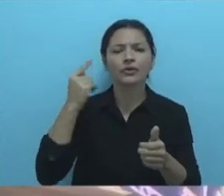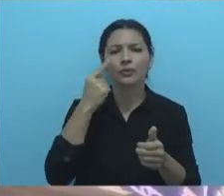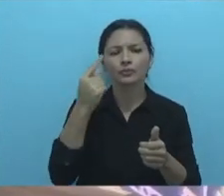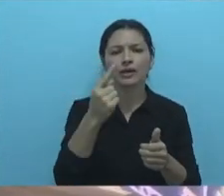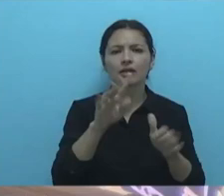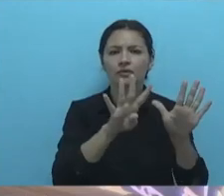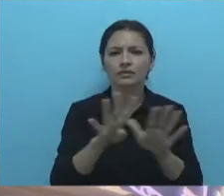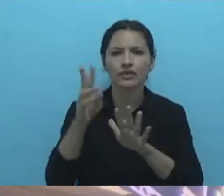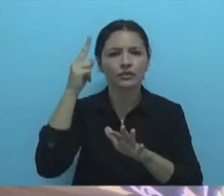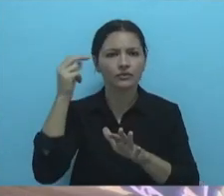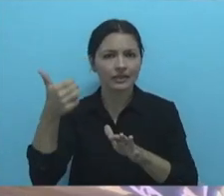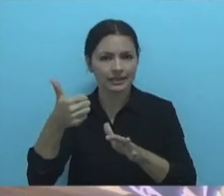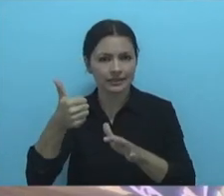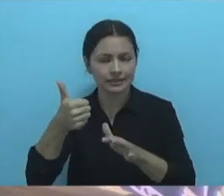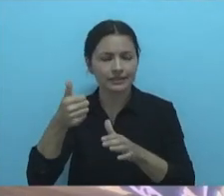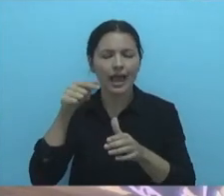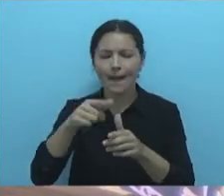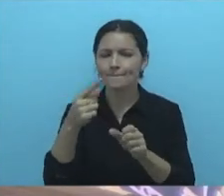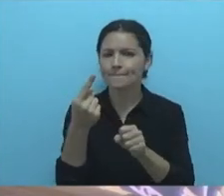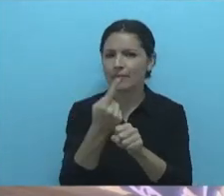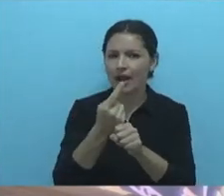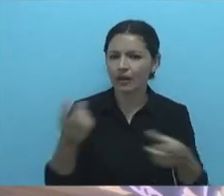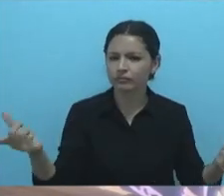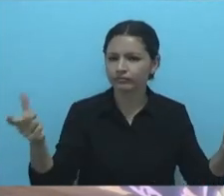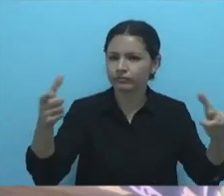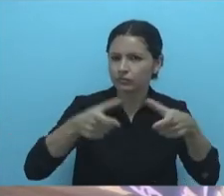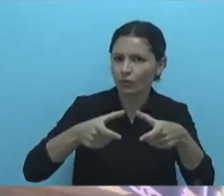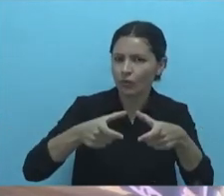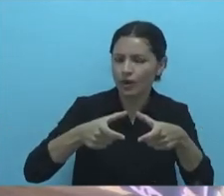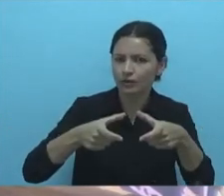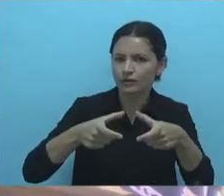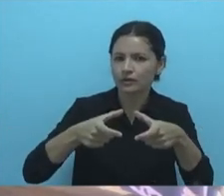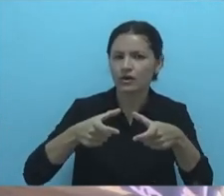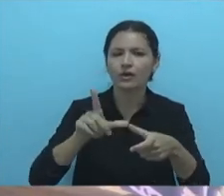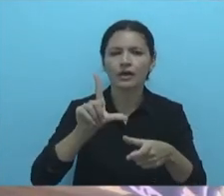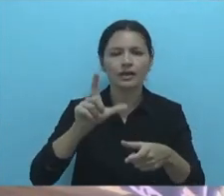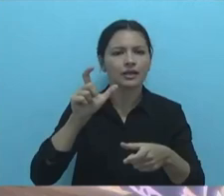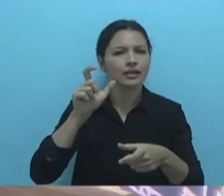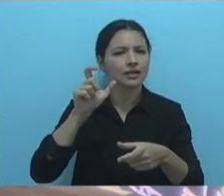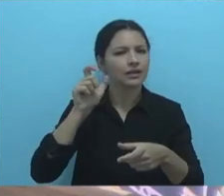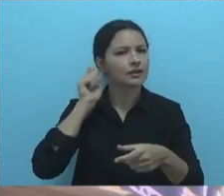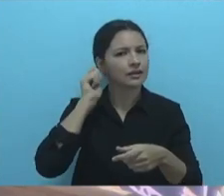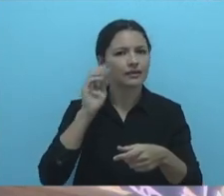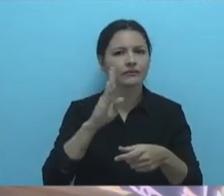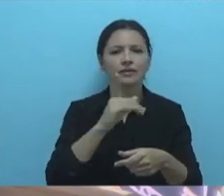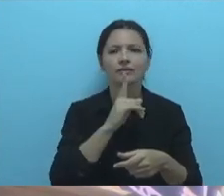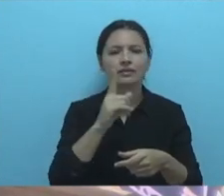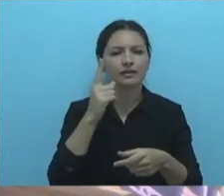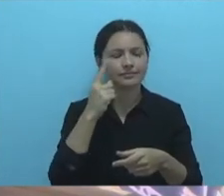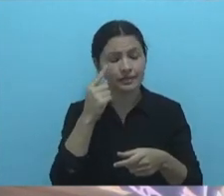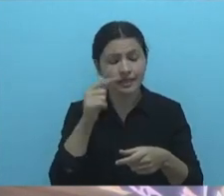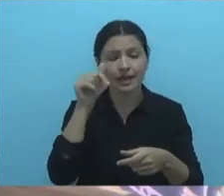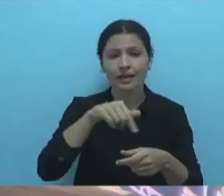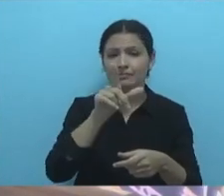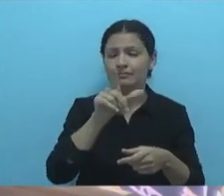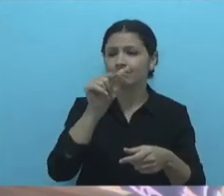el primer congreso en Rosario lgtbi de Argentina y que fue Hermes binner en ese tiempo el que se animó a prestar el centro